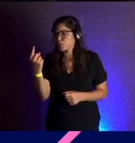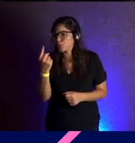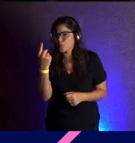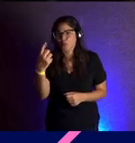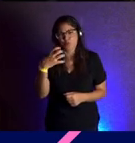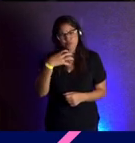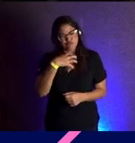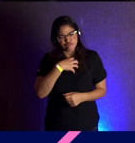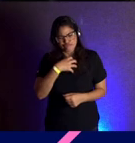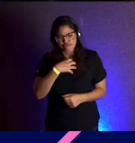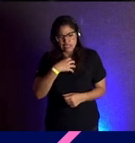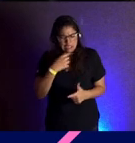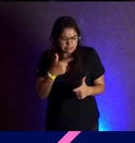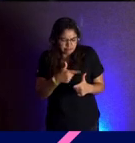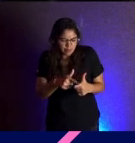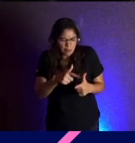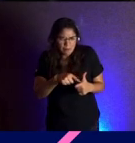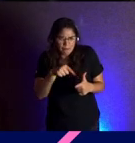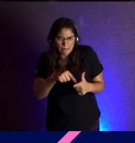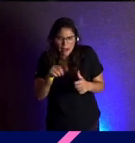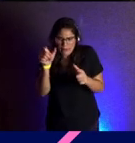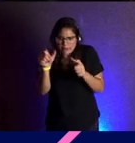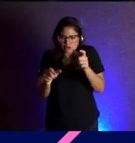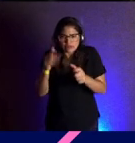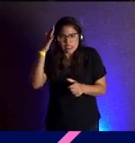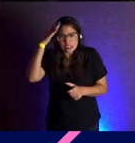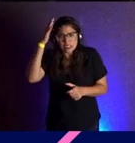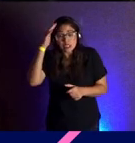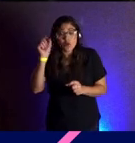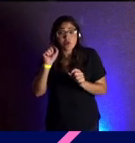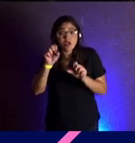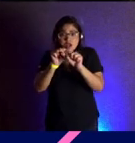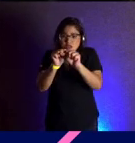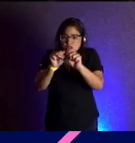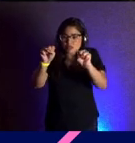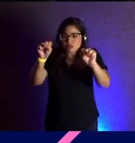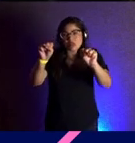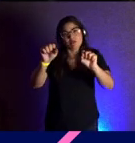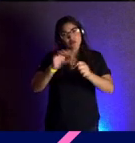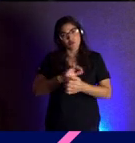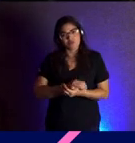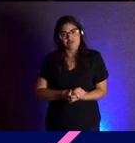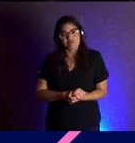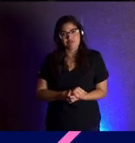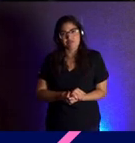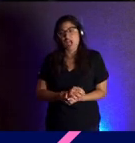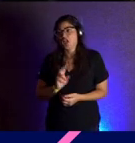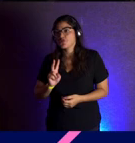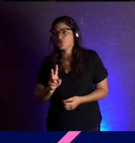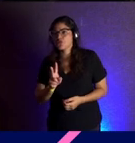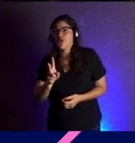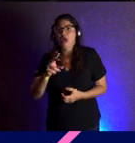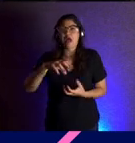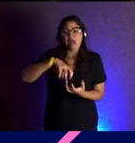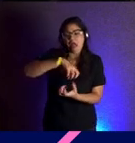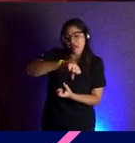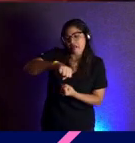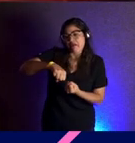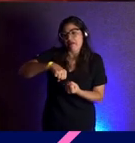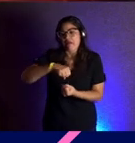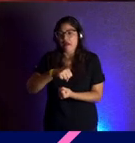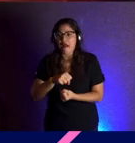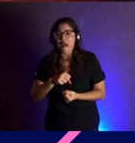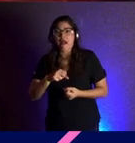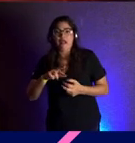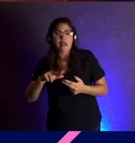problema sistémico. Si seguimos hablando de reciclar, de los pitillos, de tal cosa, no vamos a lograrlo. Necesitamos